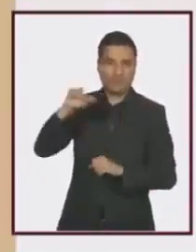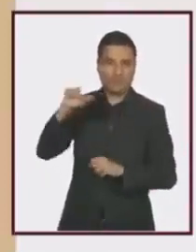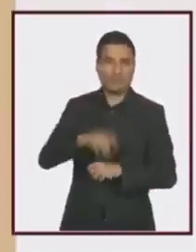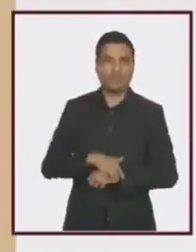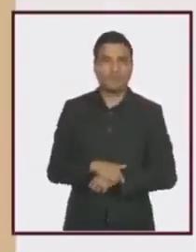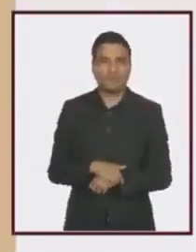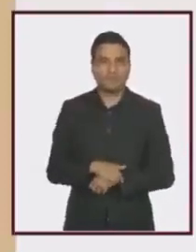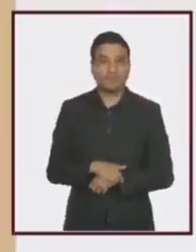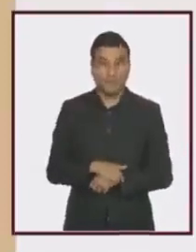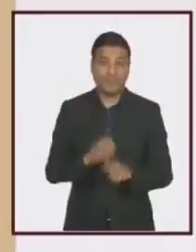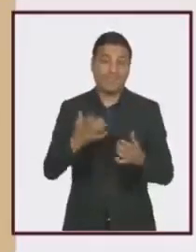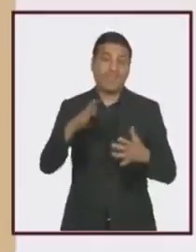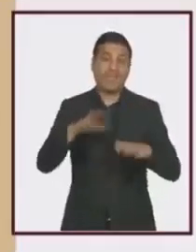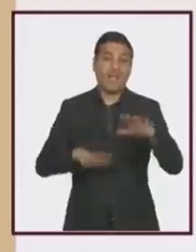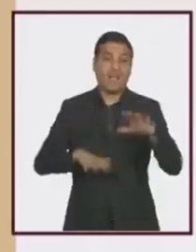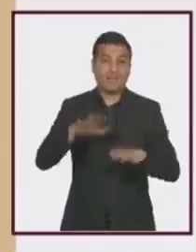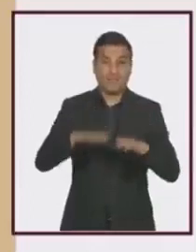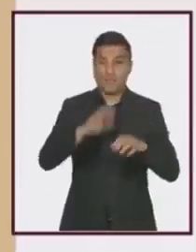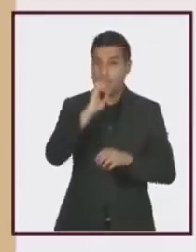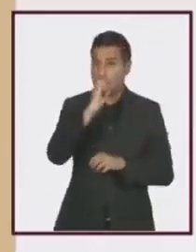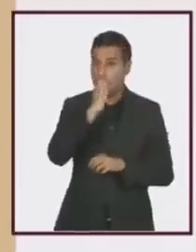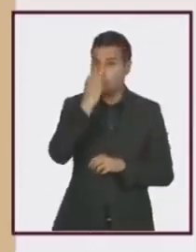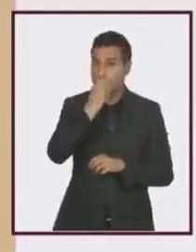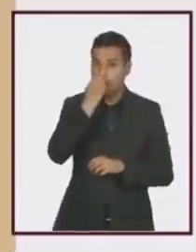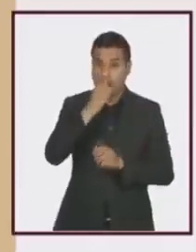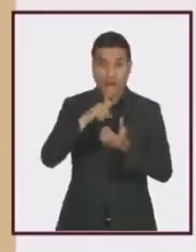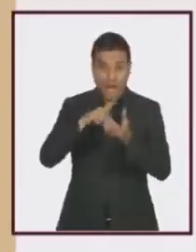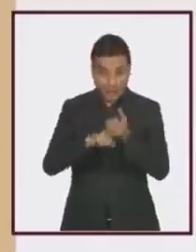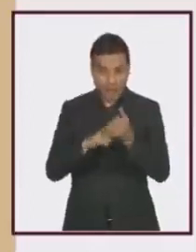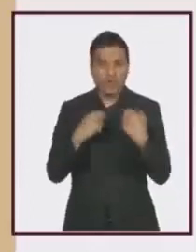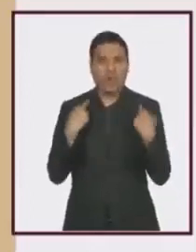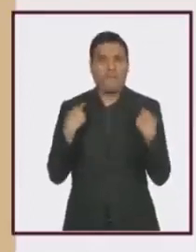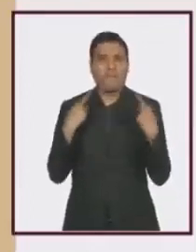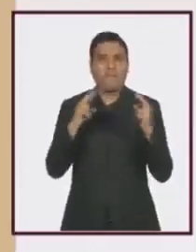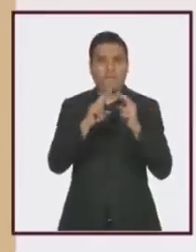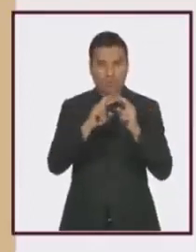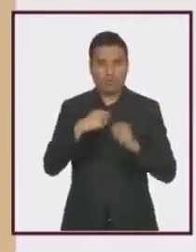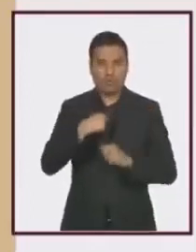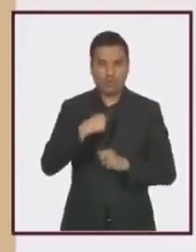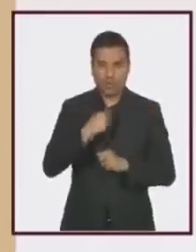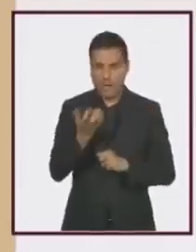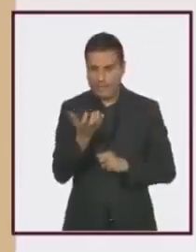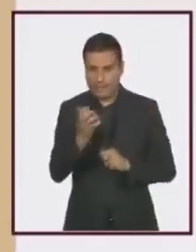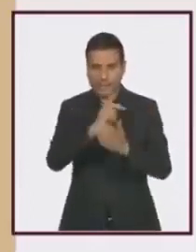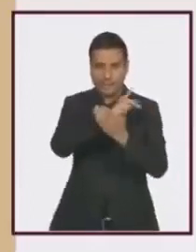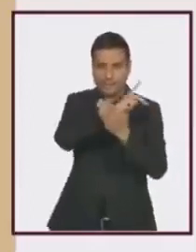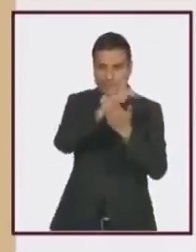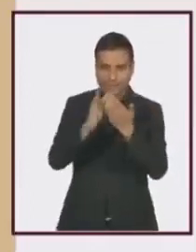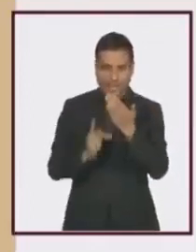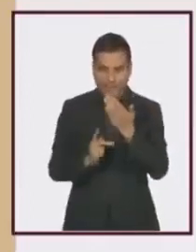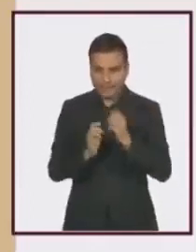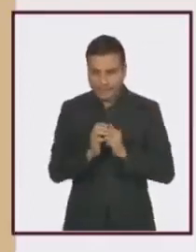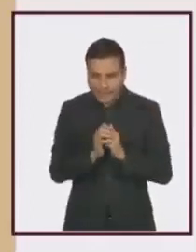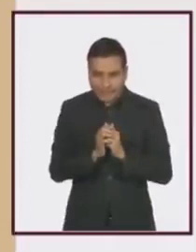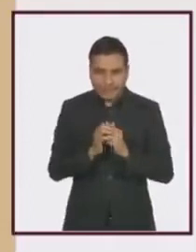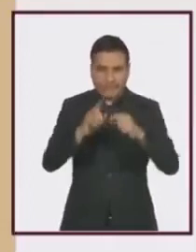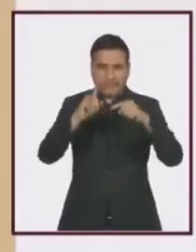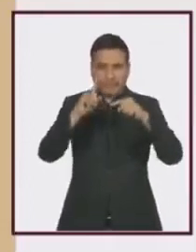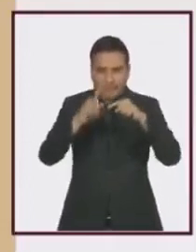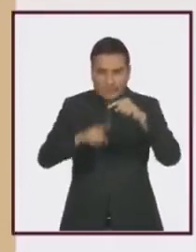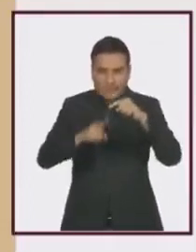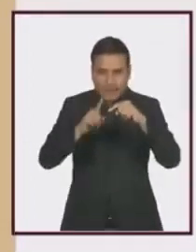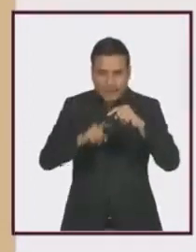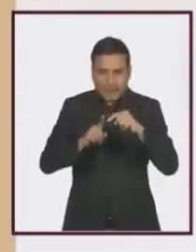las escuelas vamos desarrollando un recorte del plan de estudios. Es muy difícil que un